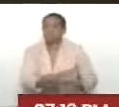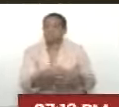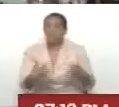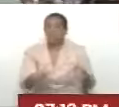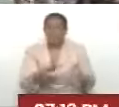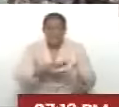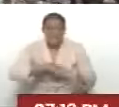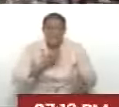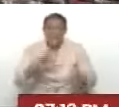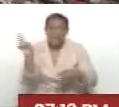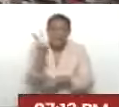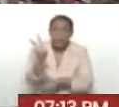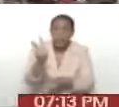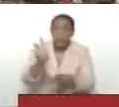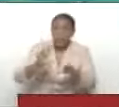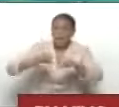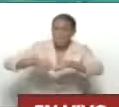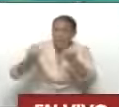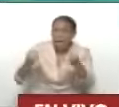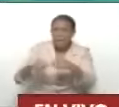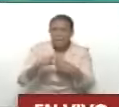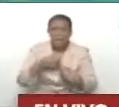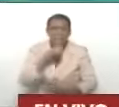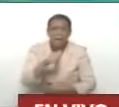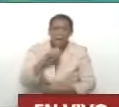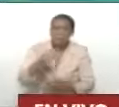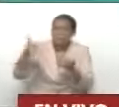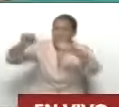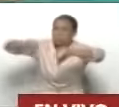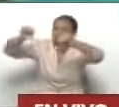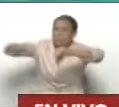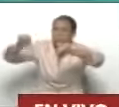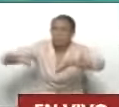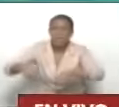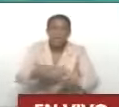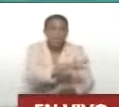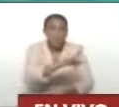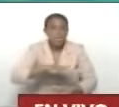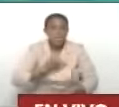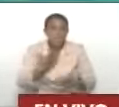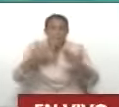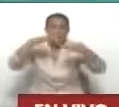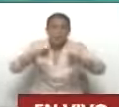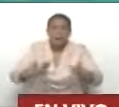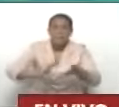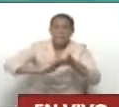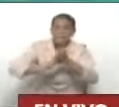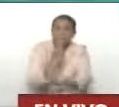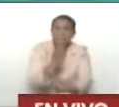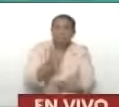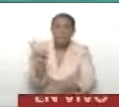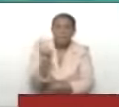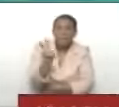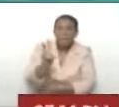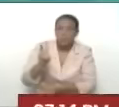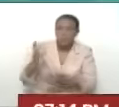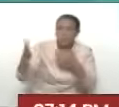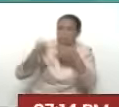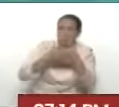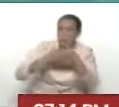que quieren que a Venezuela le salga todo mal. Los que quisieron apagar a Venezuela y destruirla,